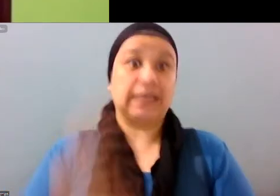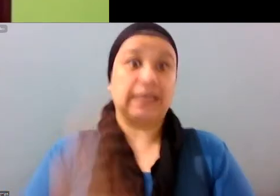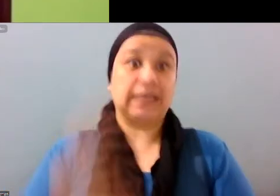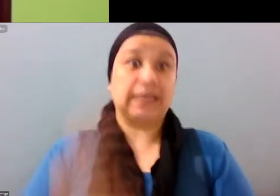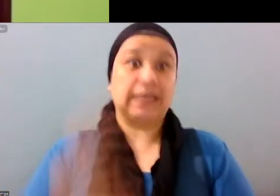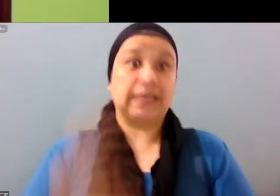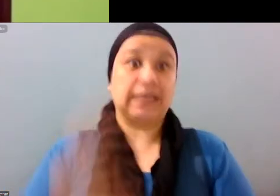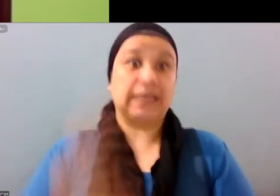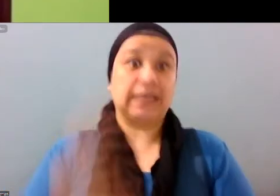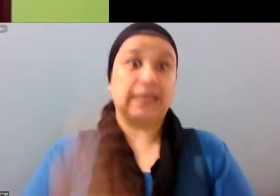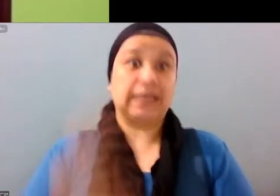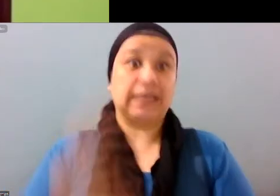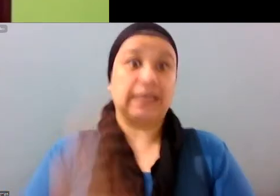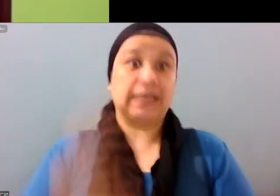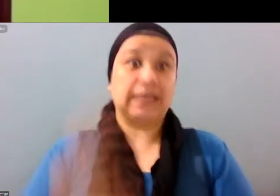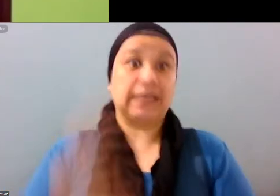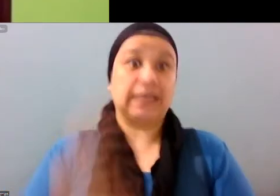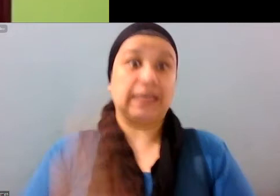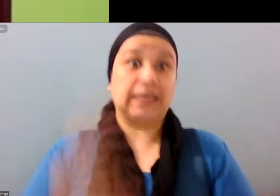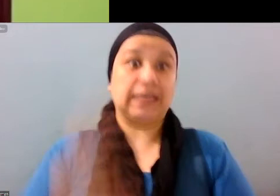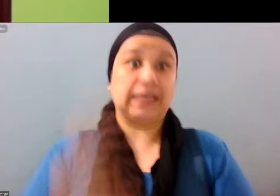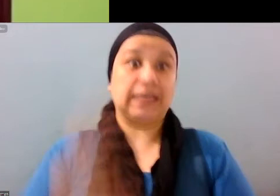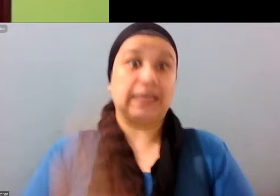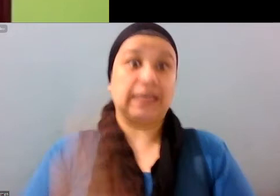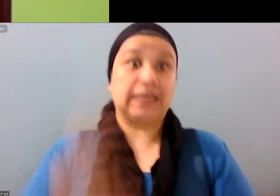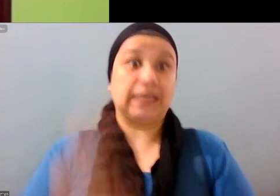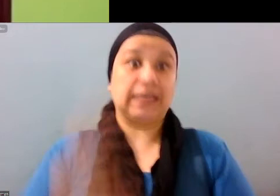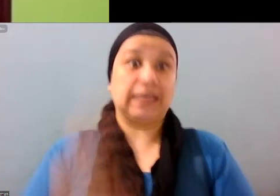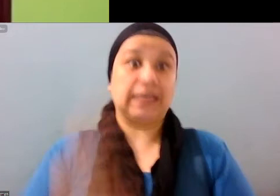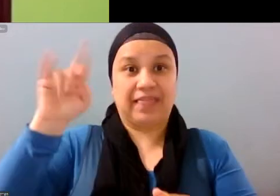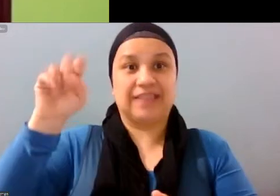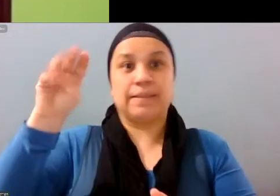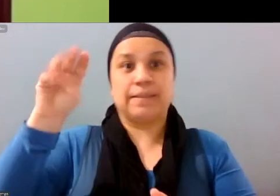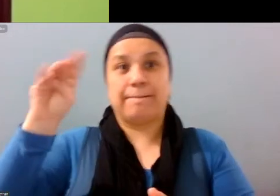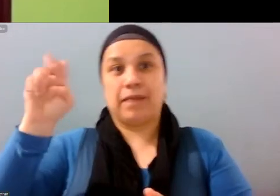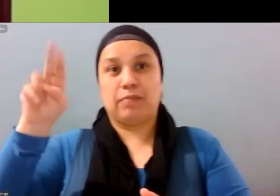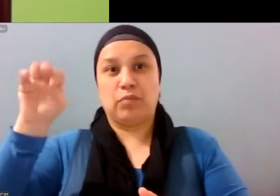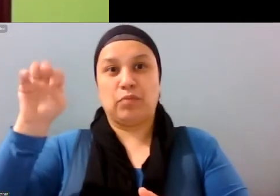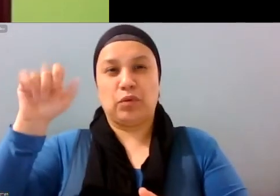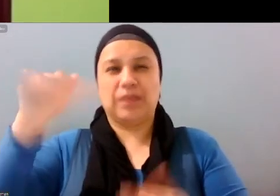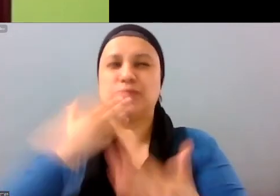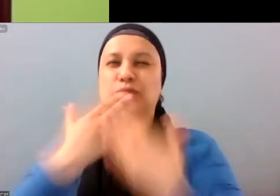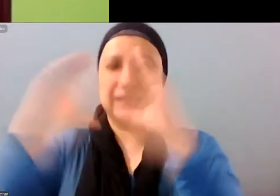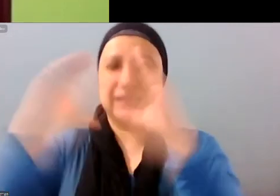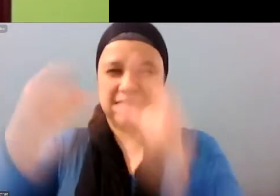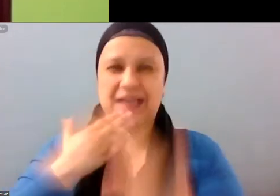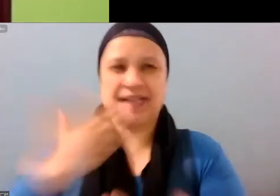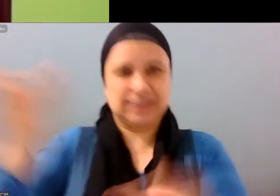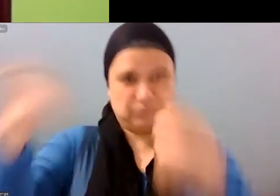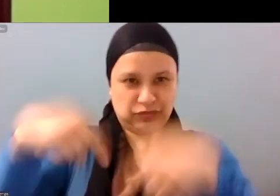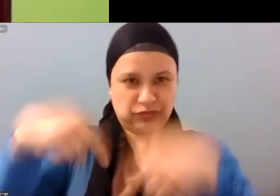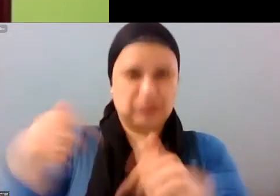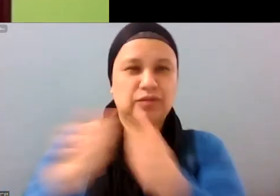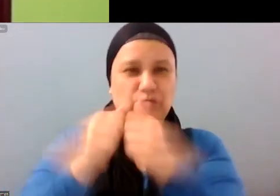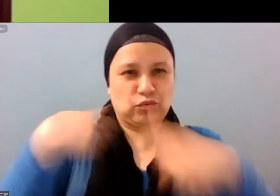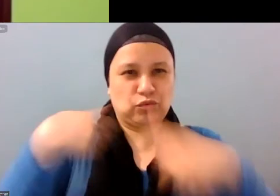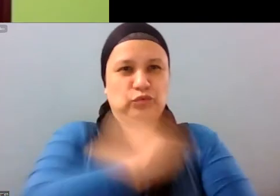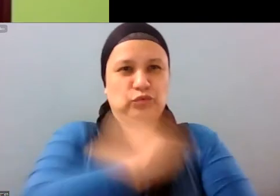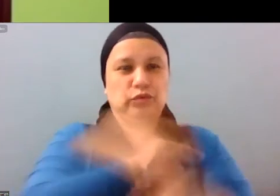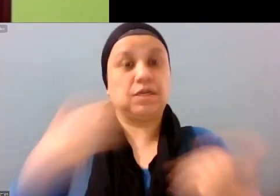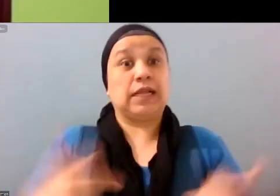de a muchas gracias por acompañarnos también. A don Vinicio